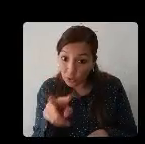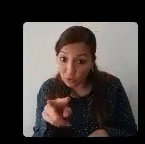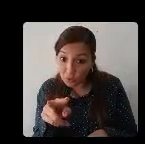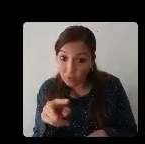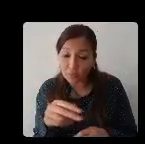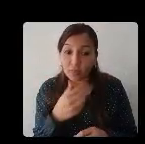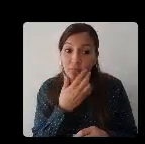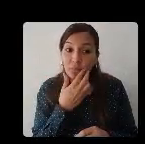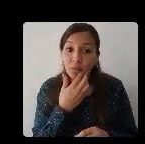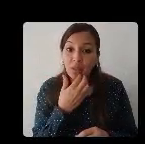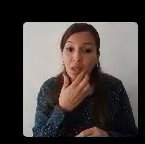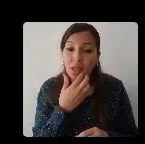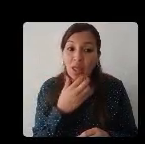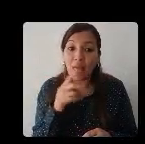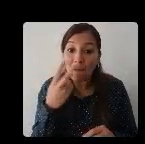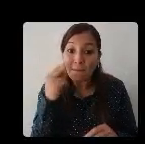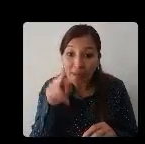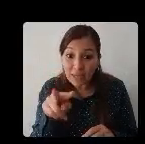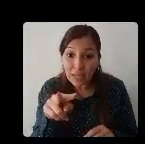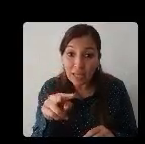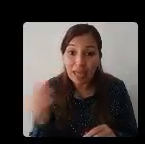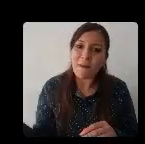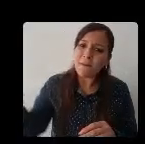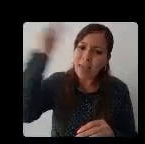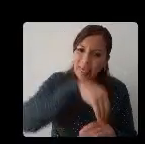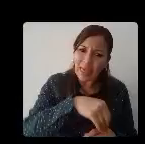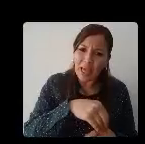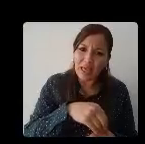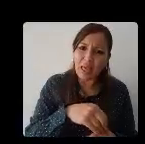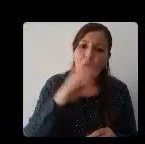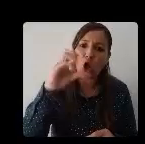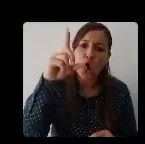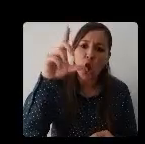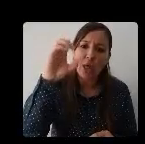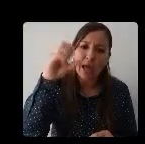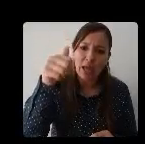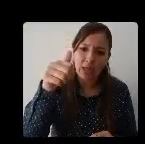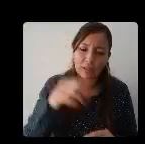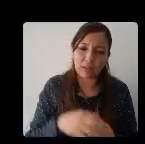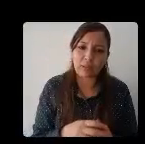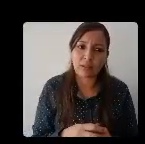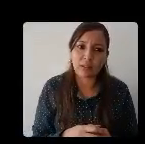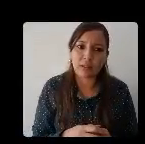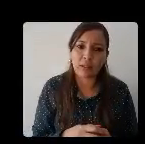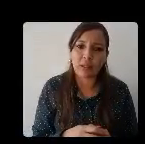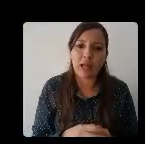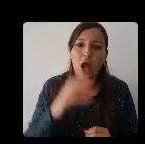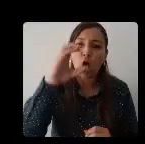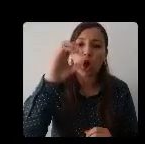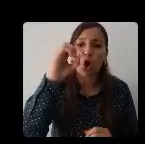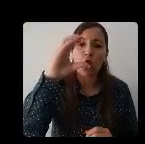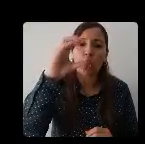Colca, especialmente a Coporaque para vivir, ¿no? Nuestras experiencias únicas e